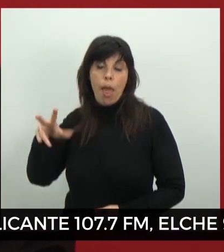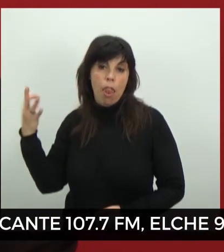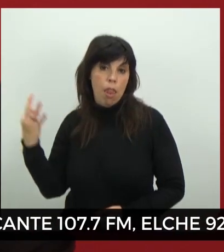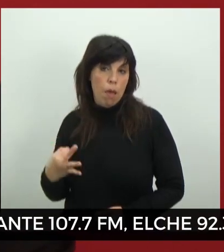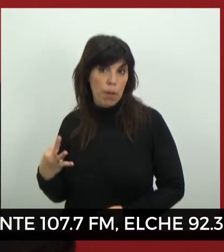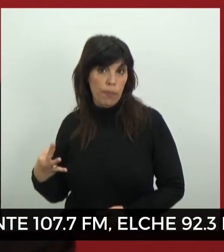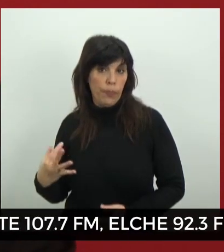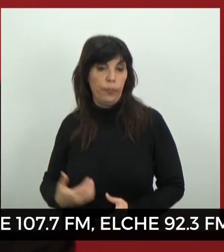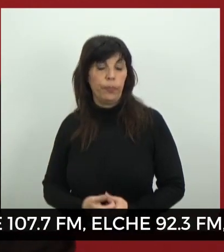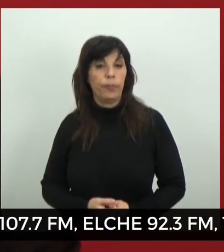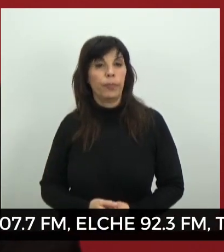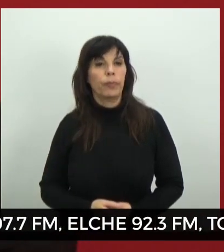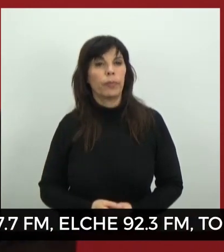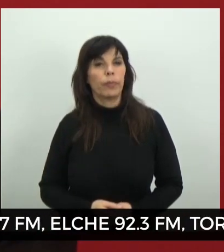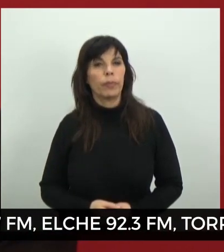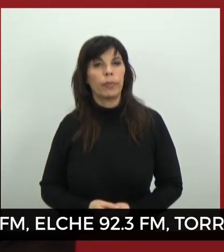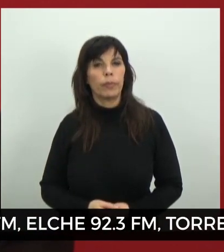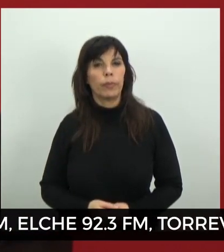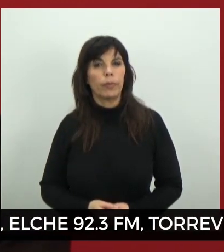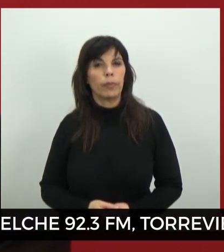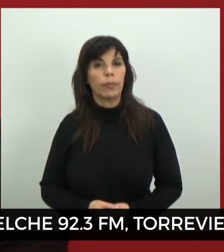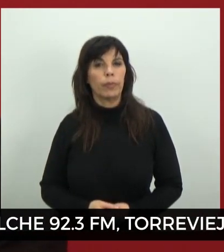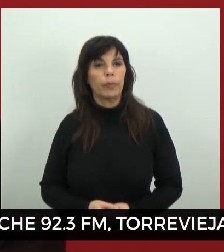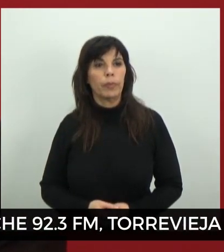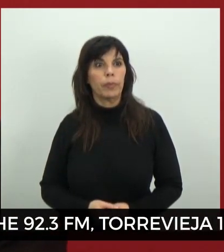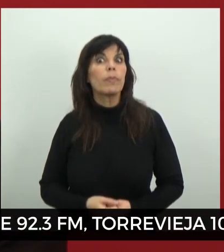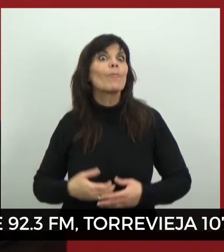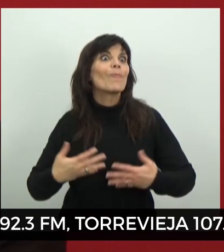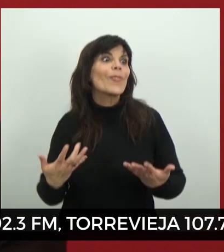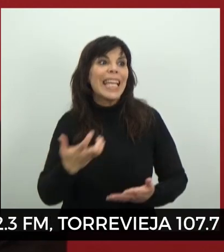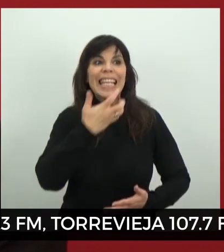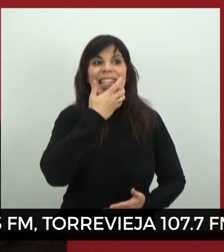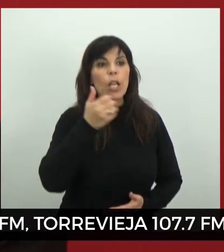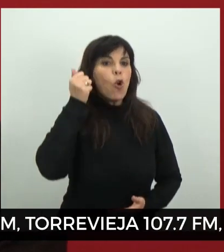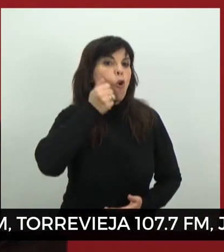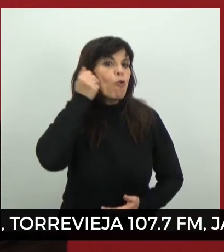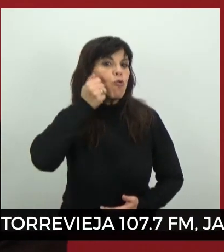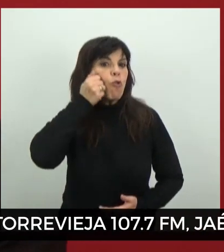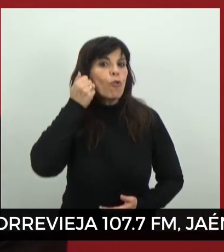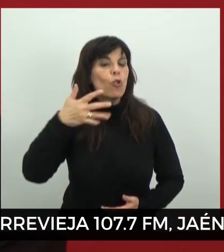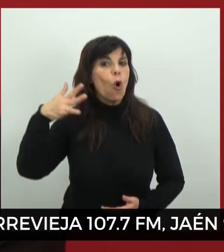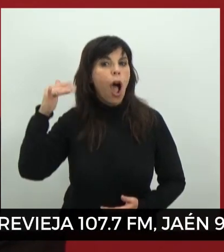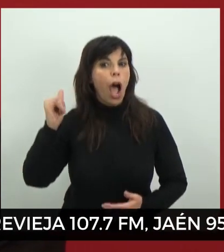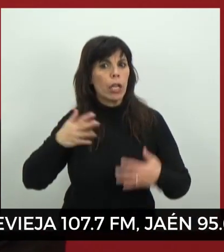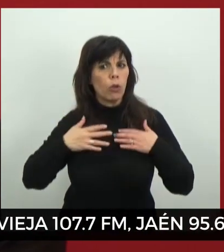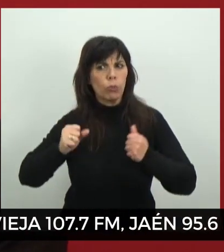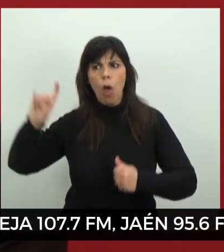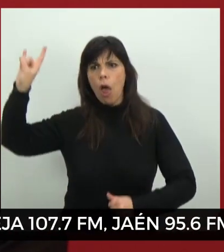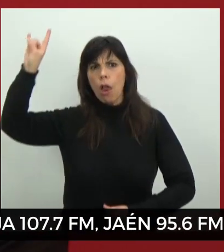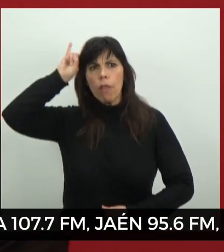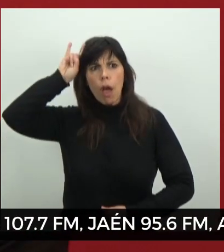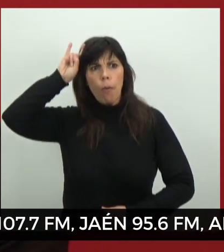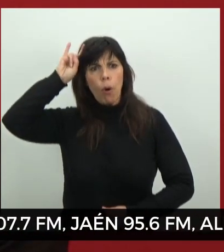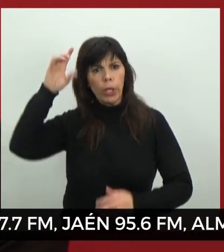Y eso le cierra a esos poderes diabólicos la puerta. Porque os quiero decir una cosa,